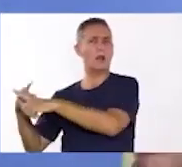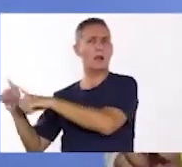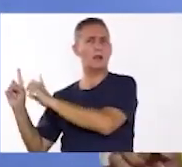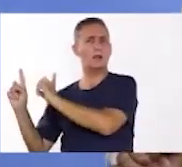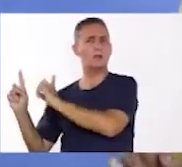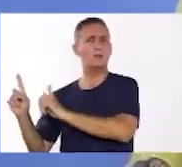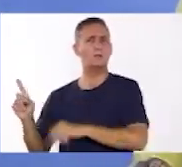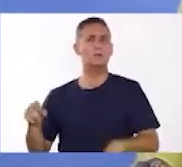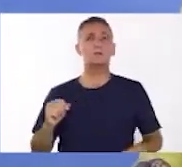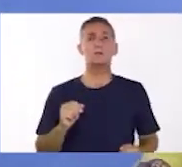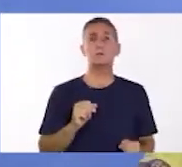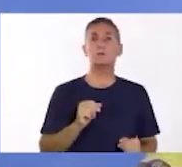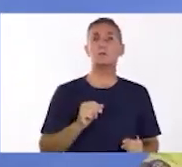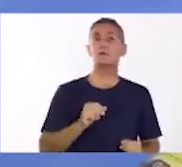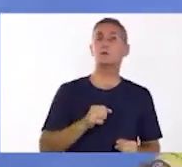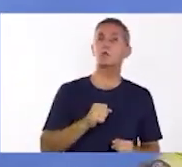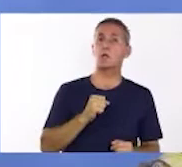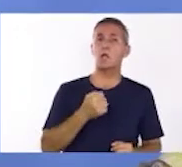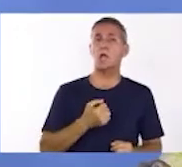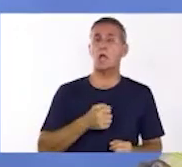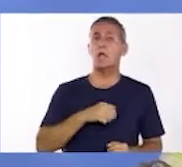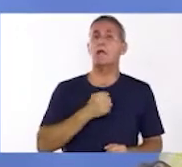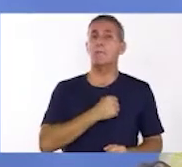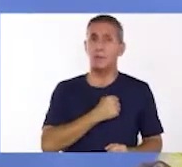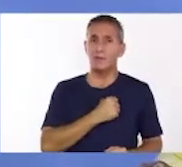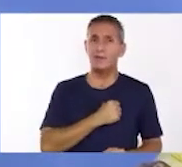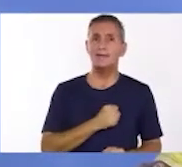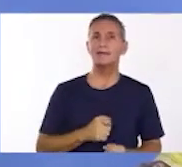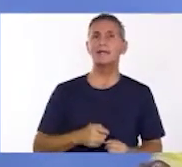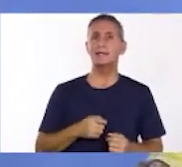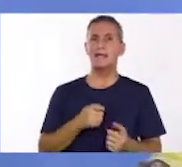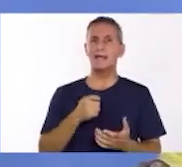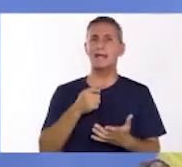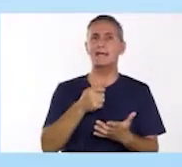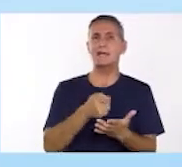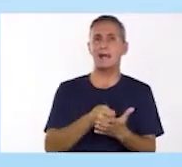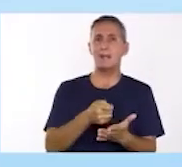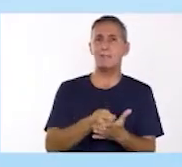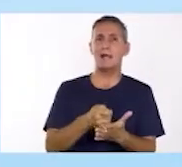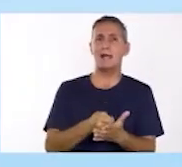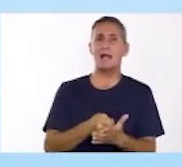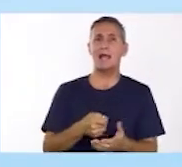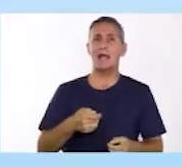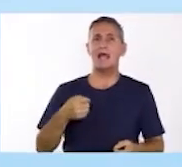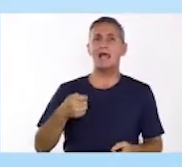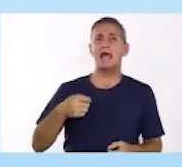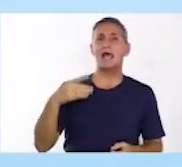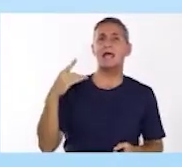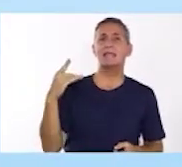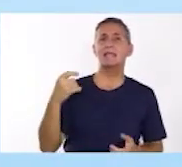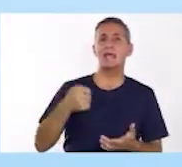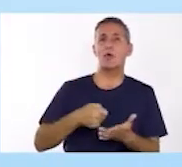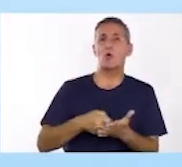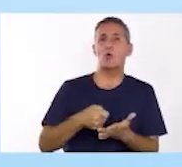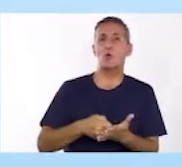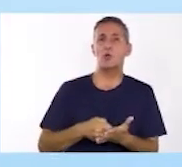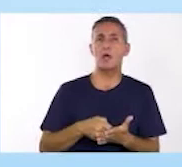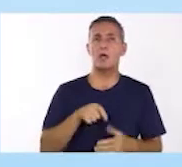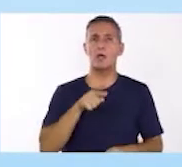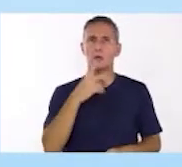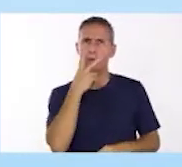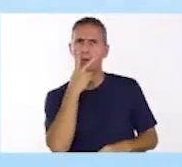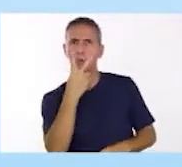bueno, intentando lograr pagar las deudas de sus padres, cuando se da cuenta de Gregorio, él se